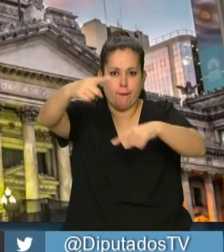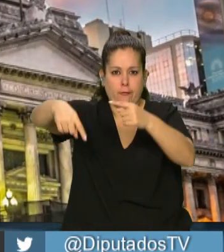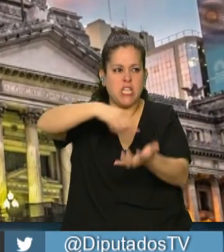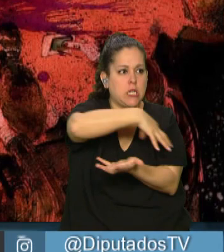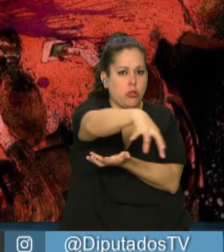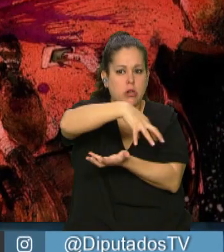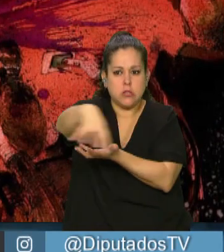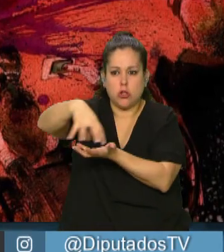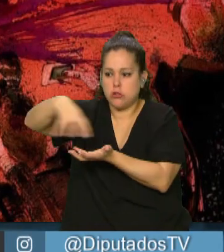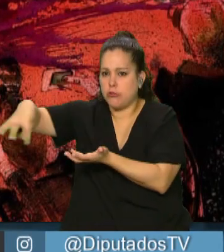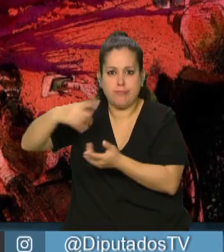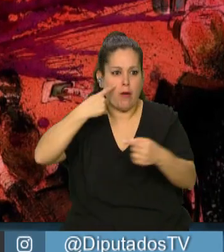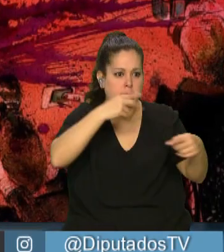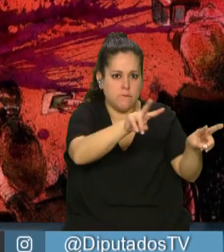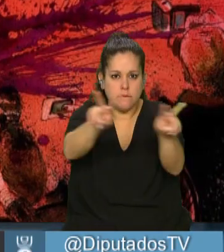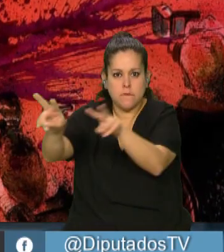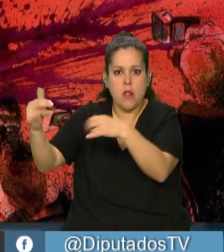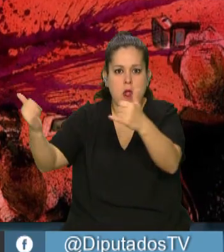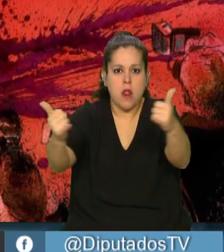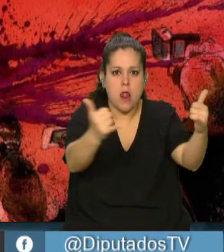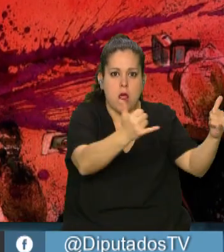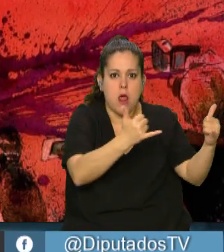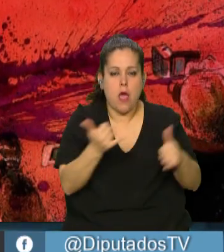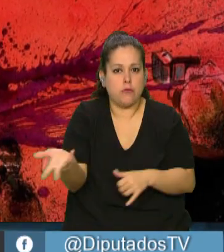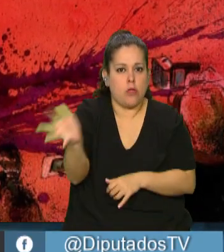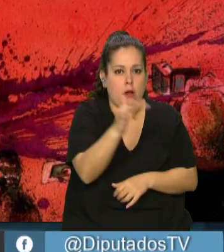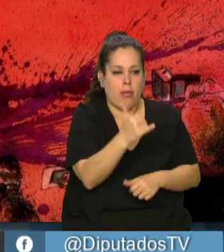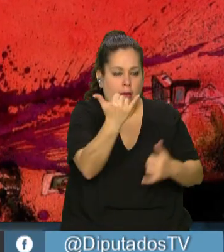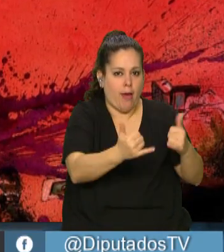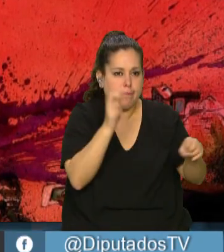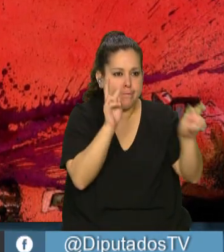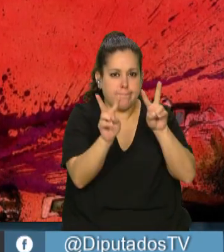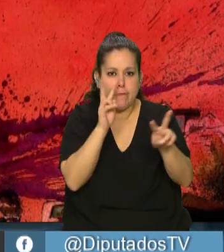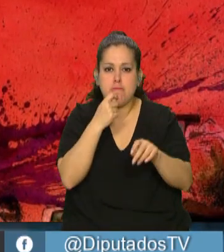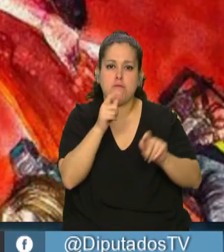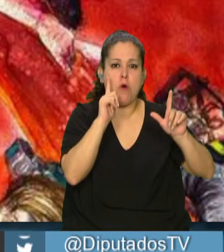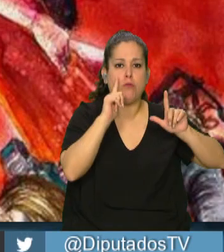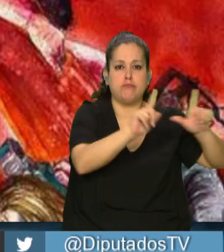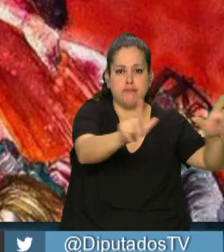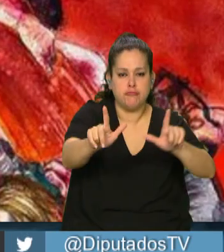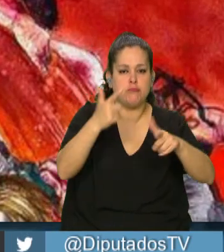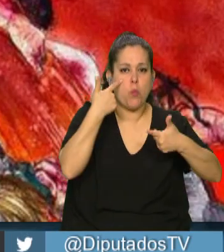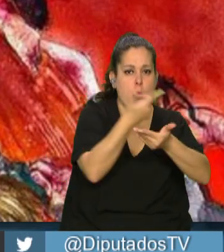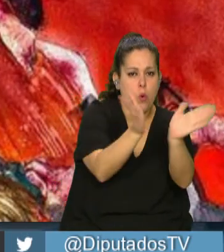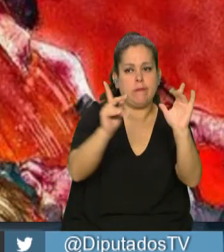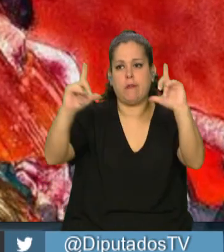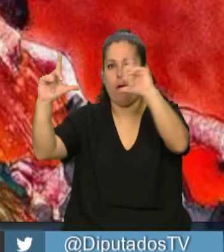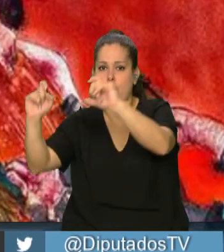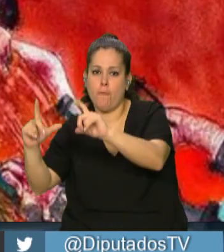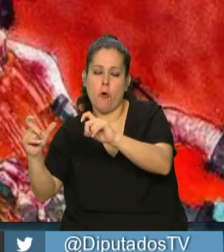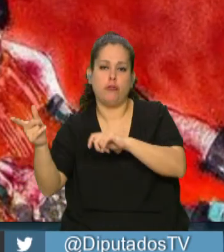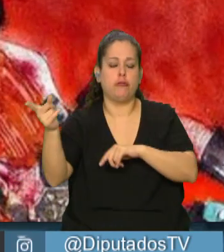dentro de una sala, sino que es en la circulación cotidiana. Nos encontramos con muestras, con exposiciones, con fotos,